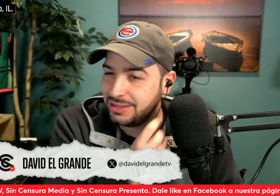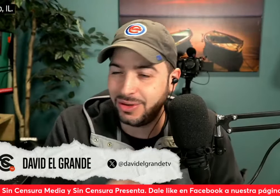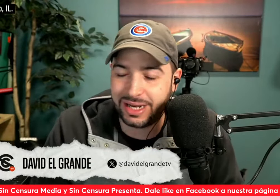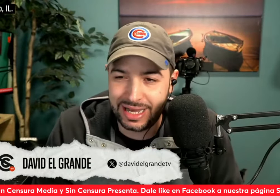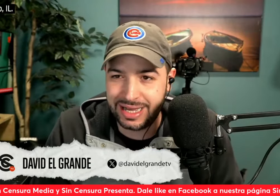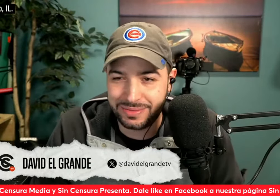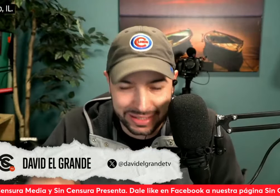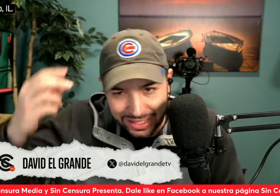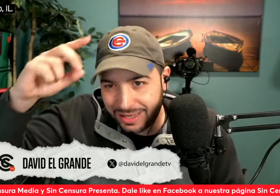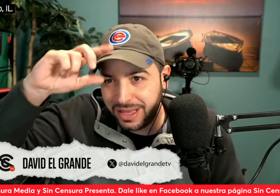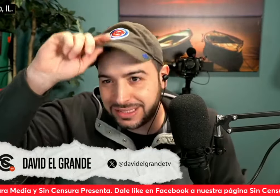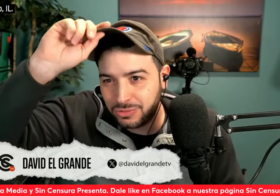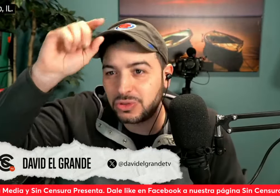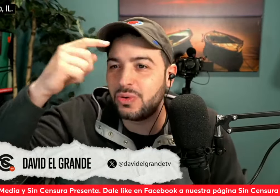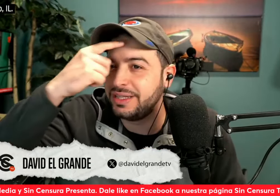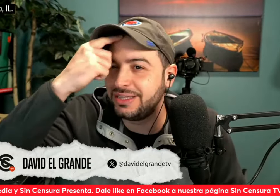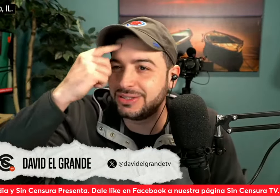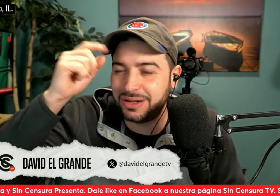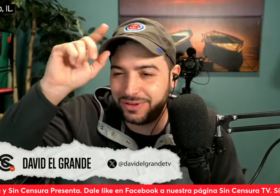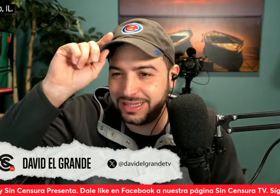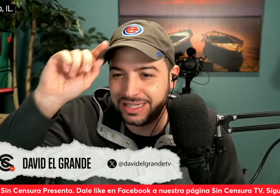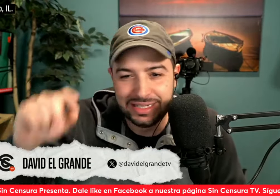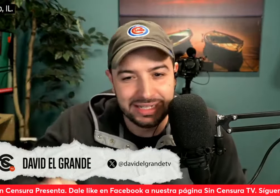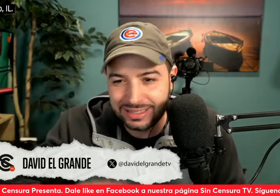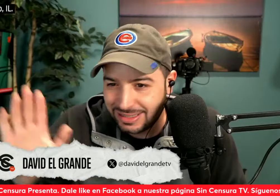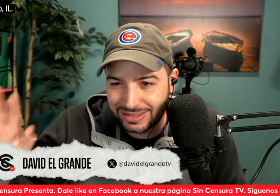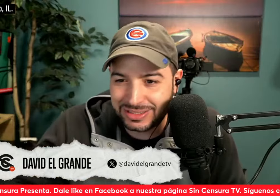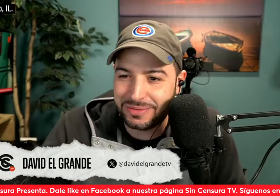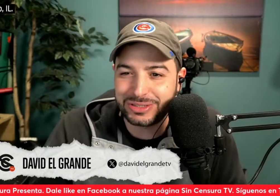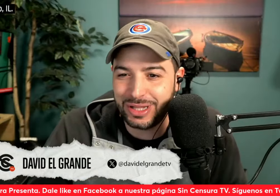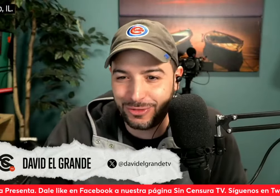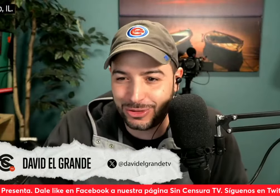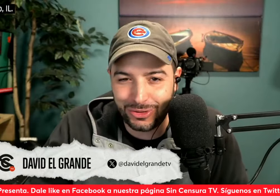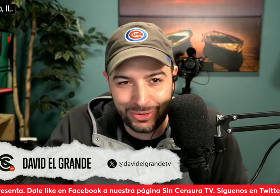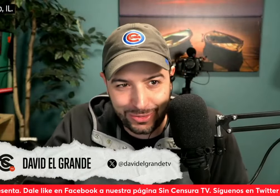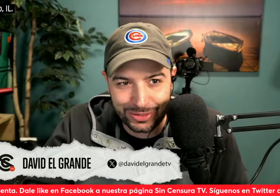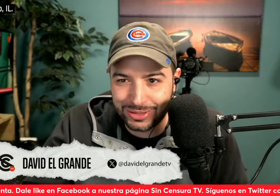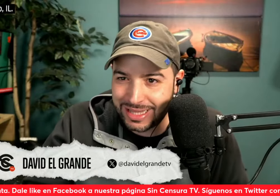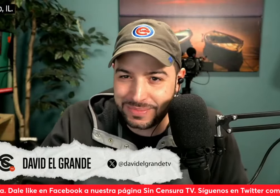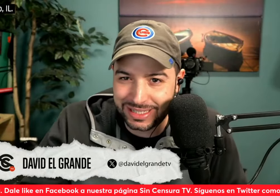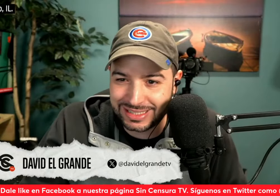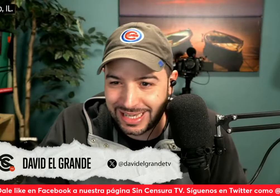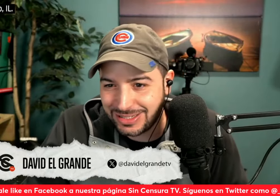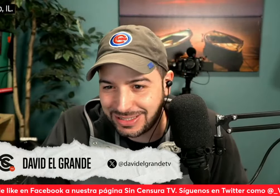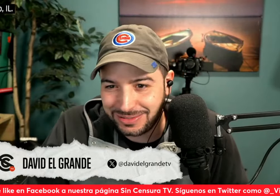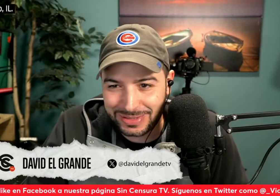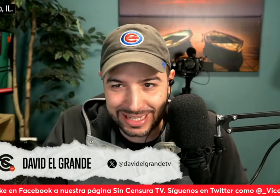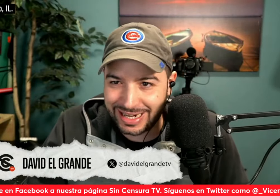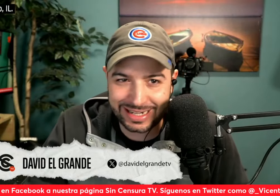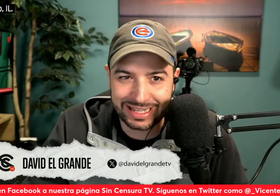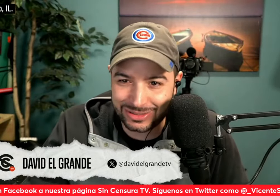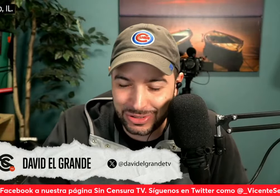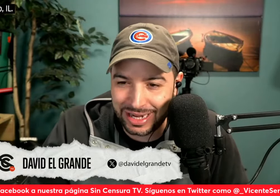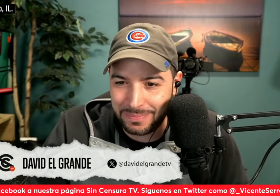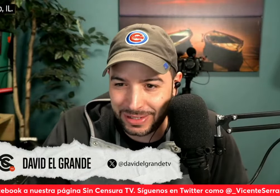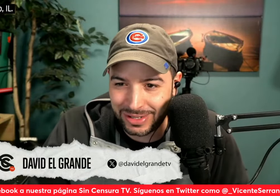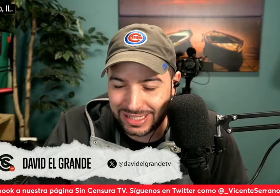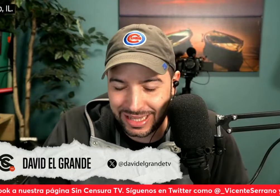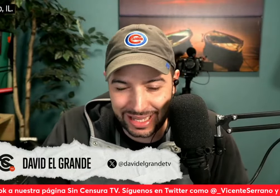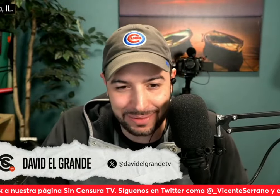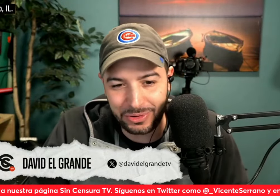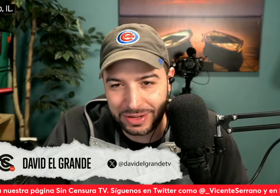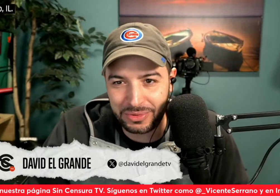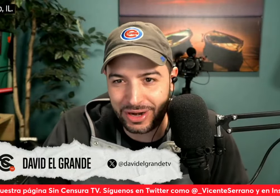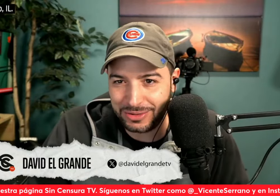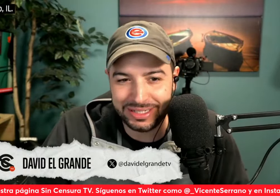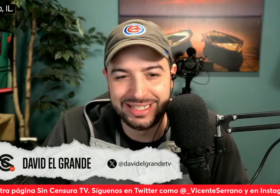aretito acá me dejé hasta unos cuernitos al frente no si ves una foto cuando tenía mis 15 años vas a creer que soy de la película esa